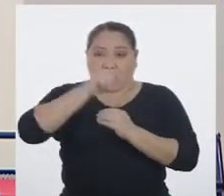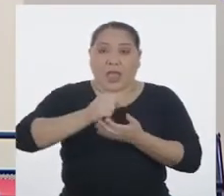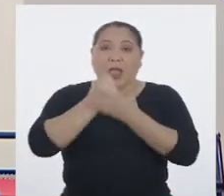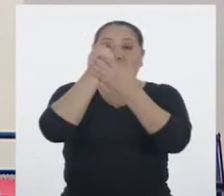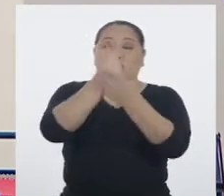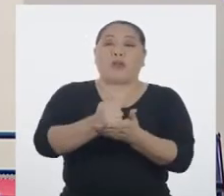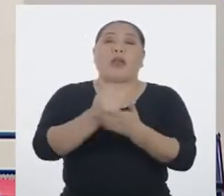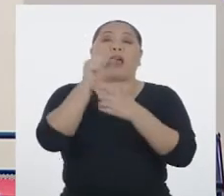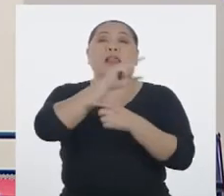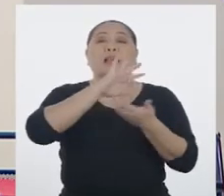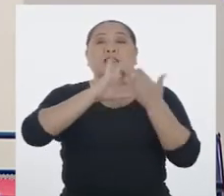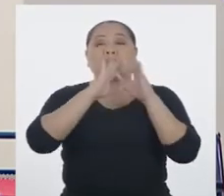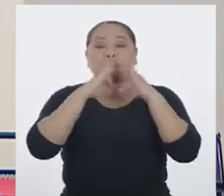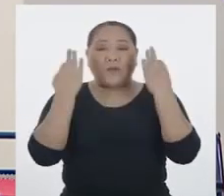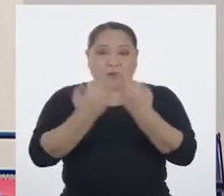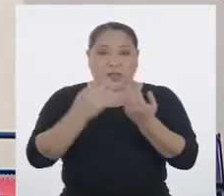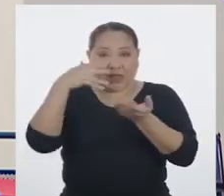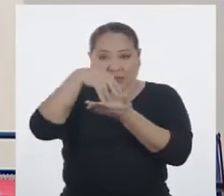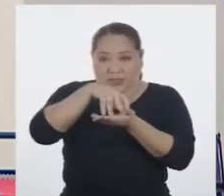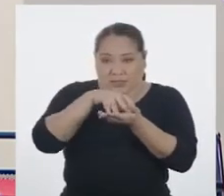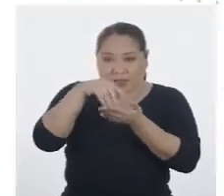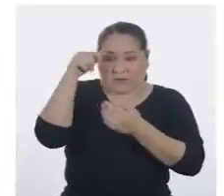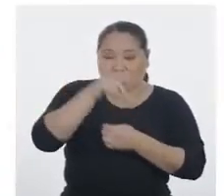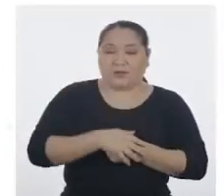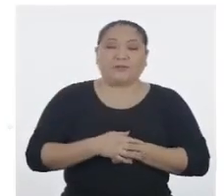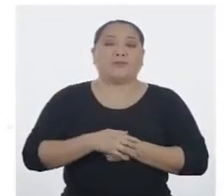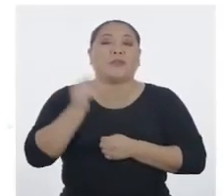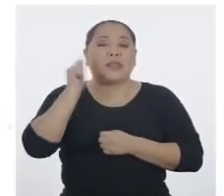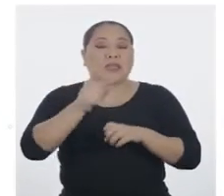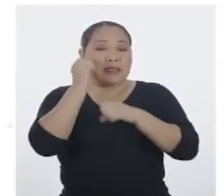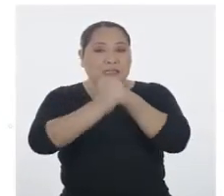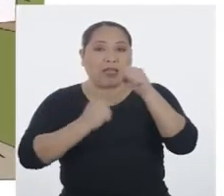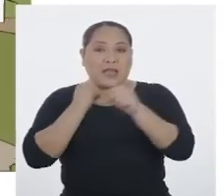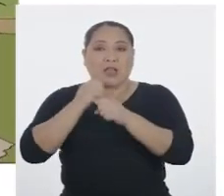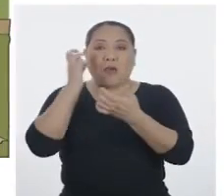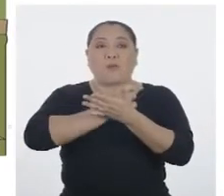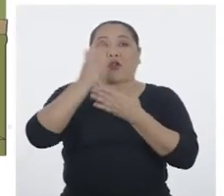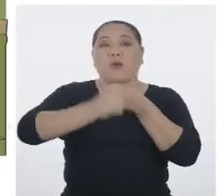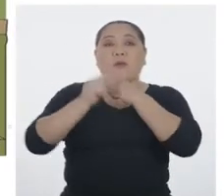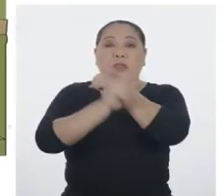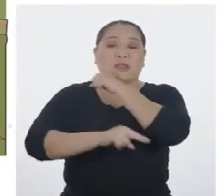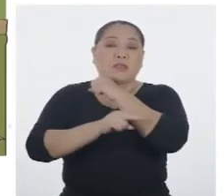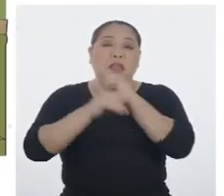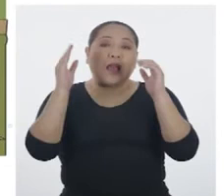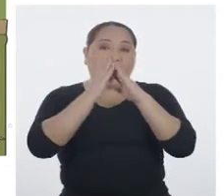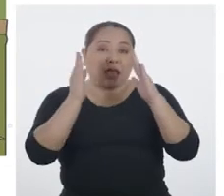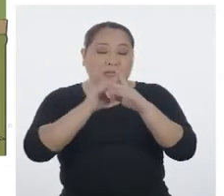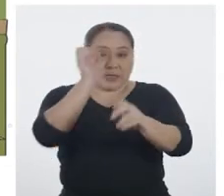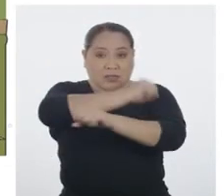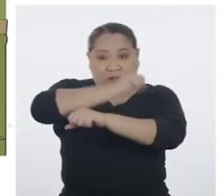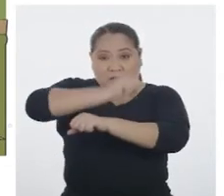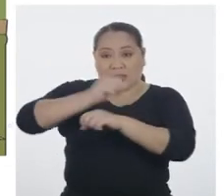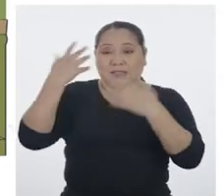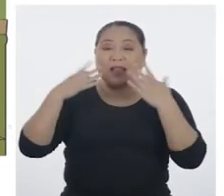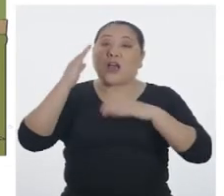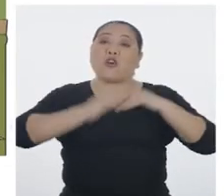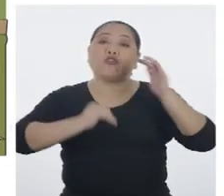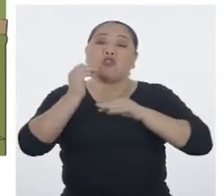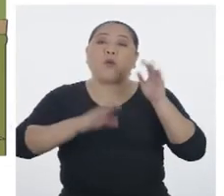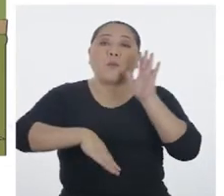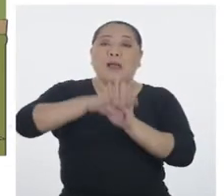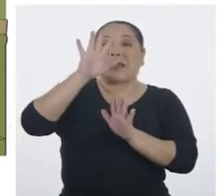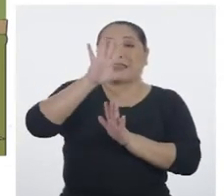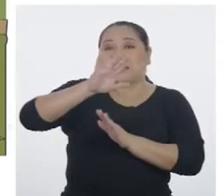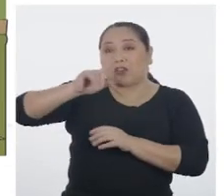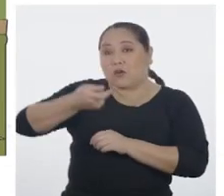cual beneficiará a las familias más vulnerables. En lo que va del año, el Programa Nacional de Vivienda Rural ya ha construido más